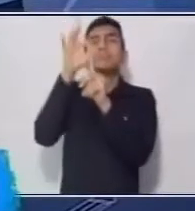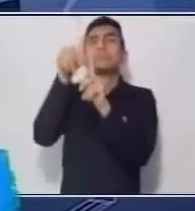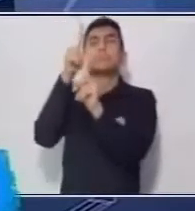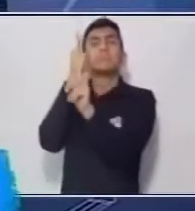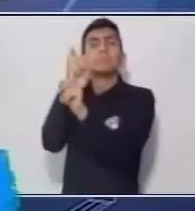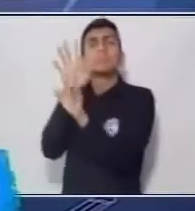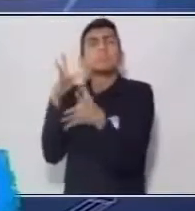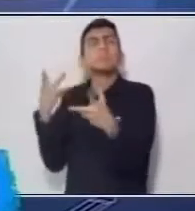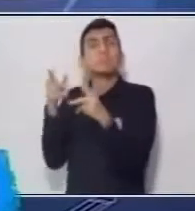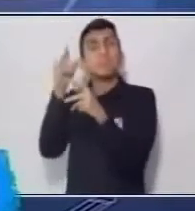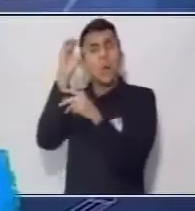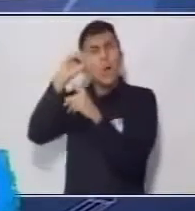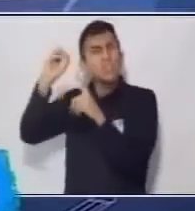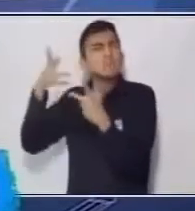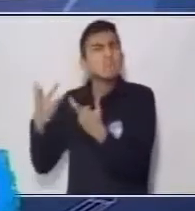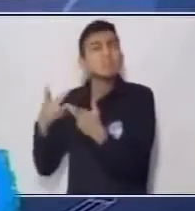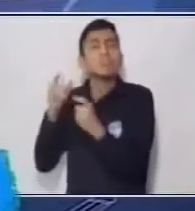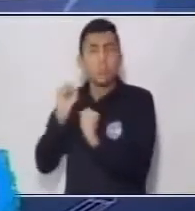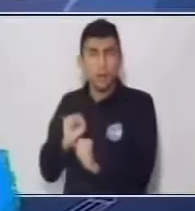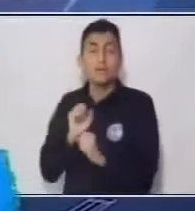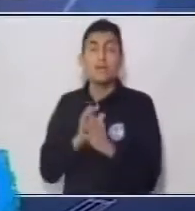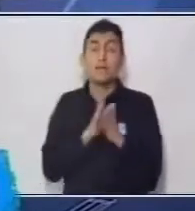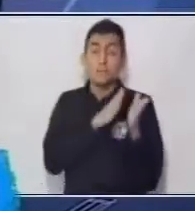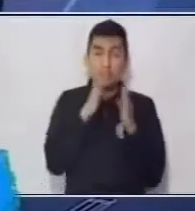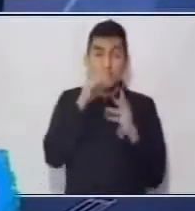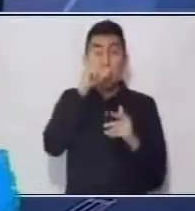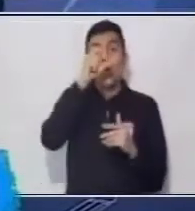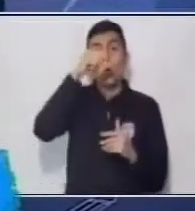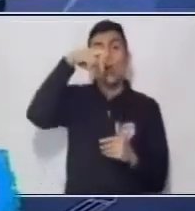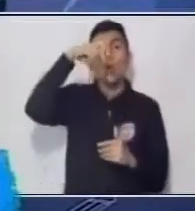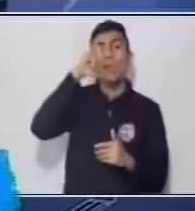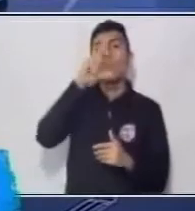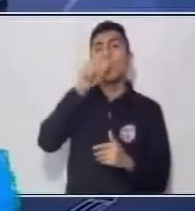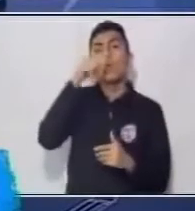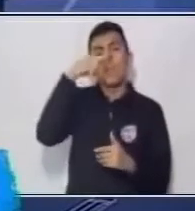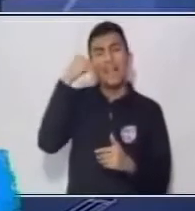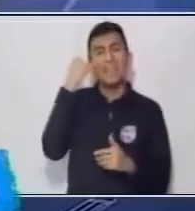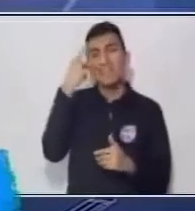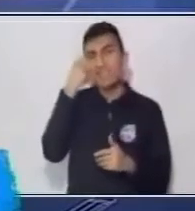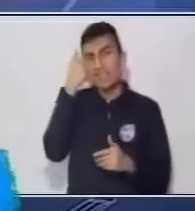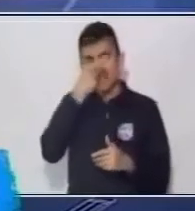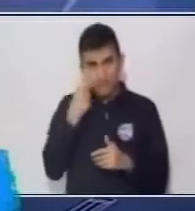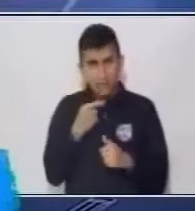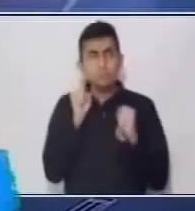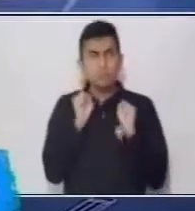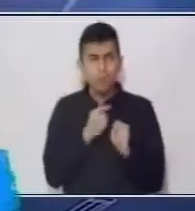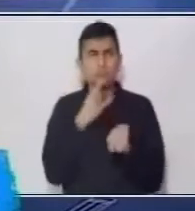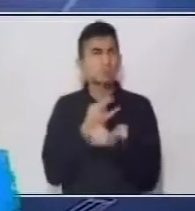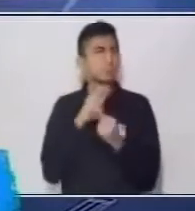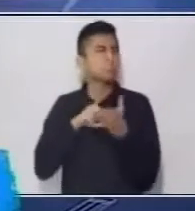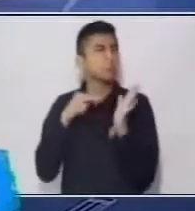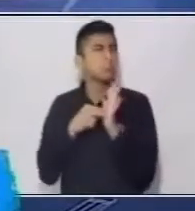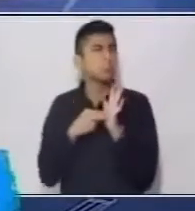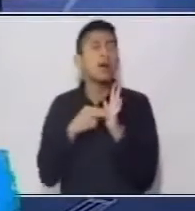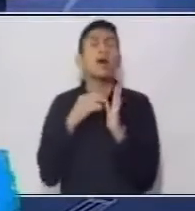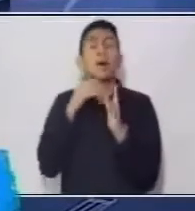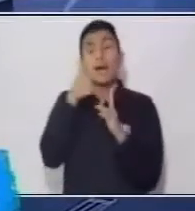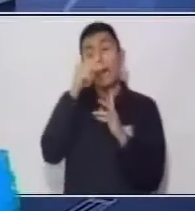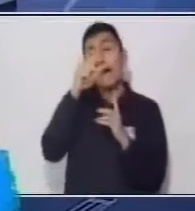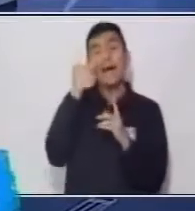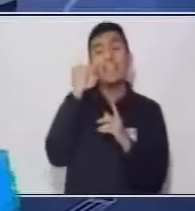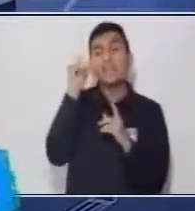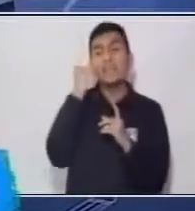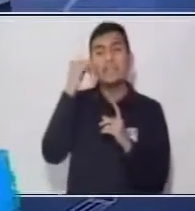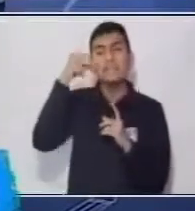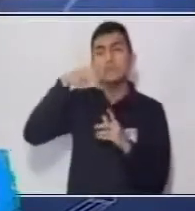utilizar. Las coordinadas copulativas pues expresan adición o gradación, es decir, que